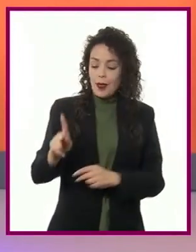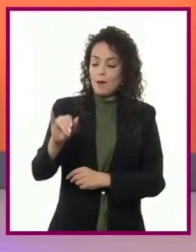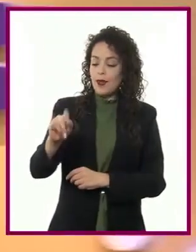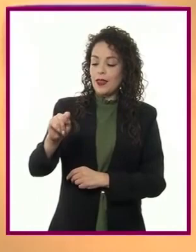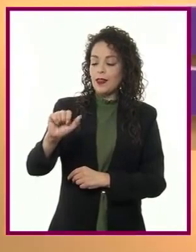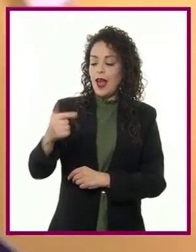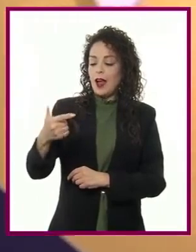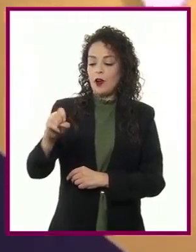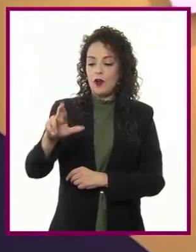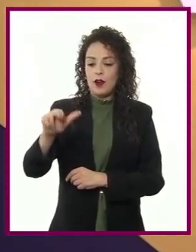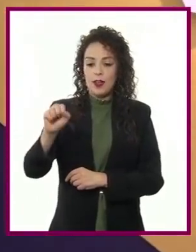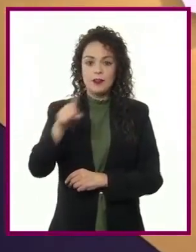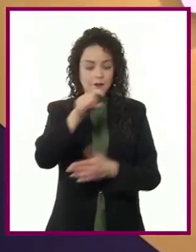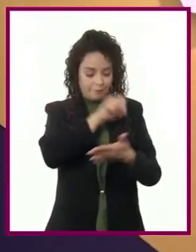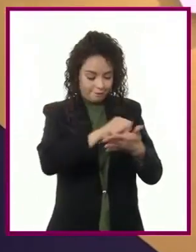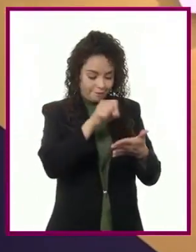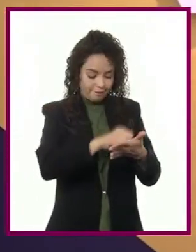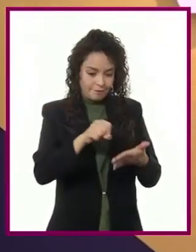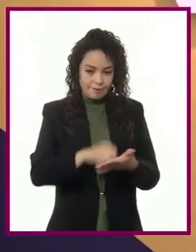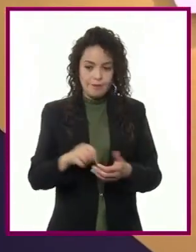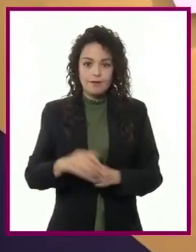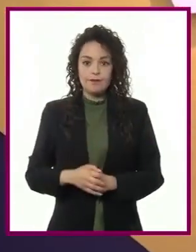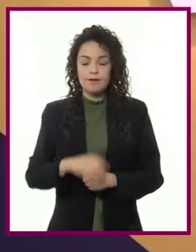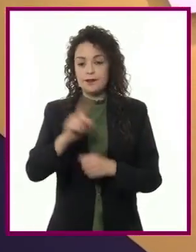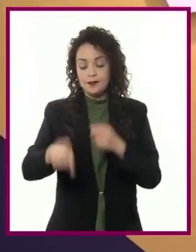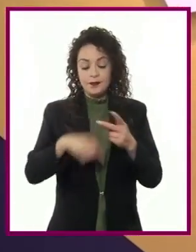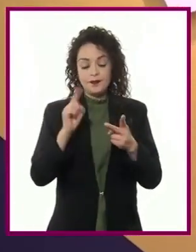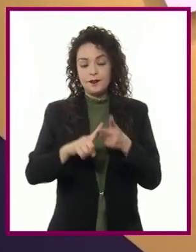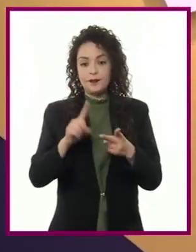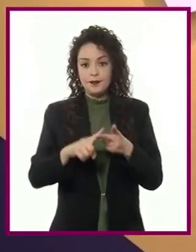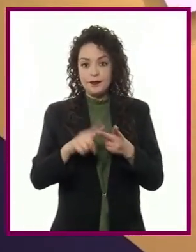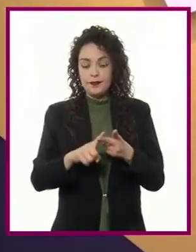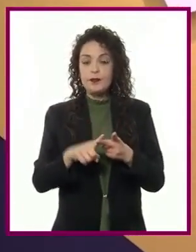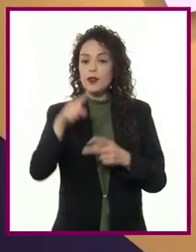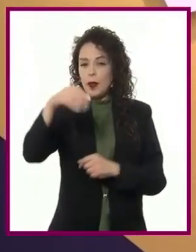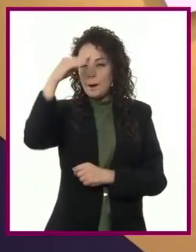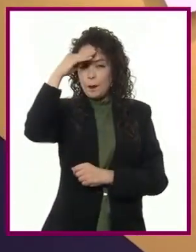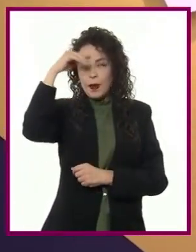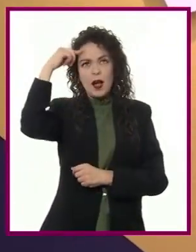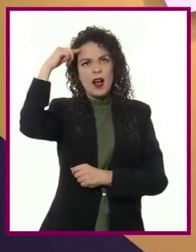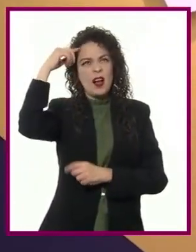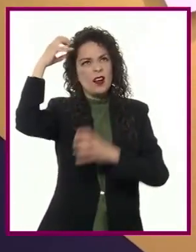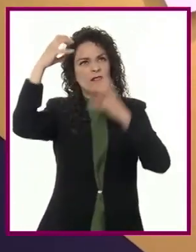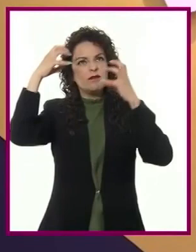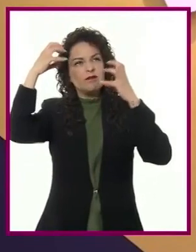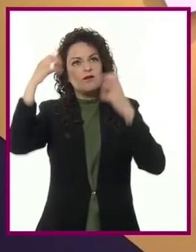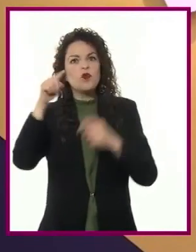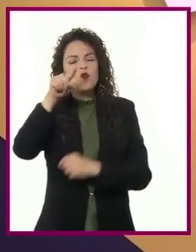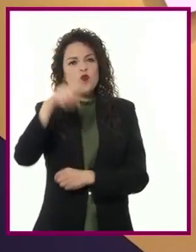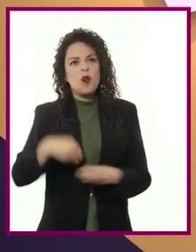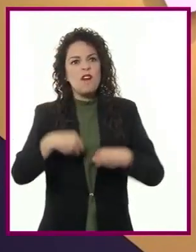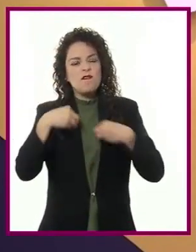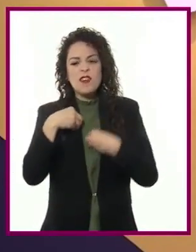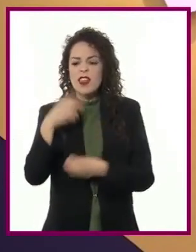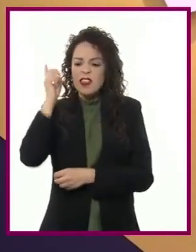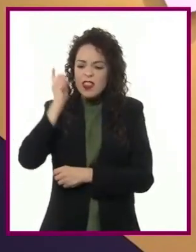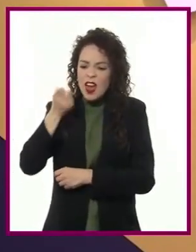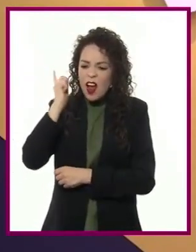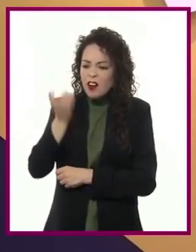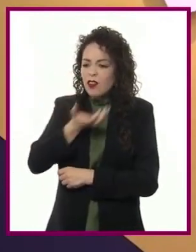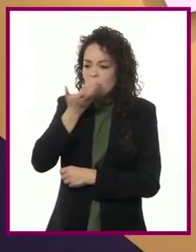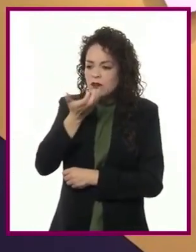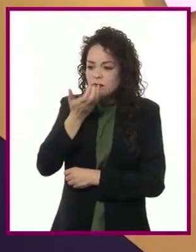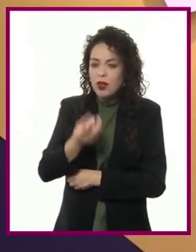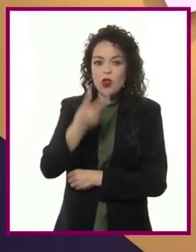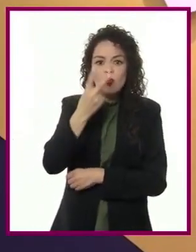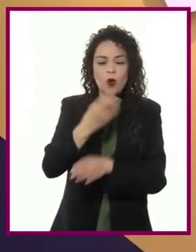Pitágoras. Y el segundo reto es reflexionar sobre la utilidad en su vida diaria sobre 2